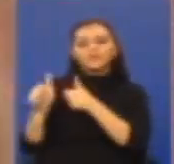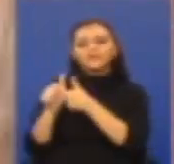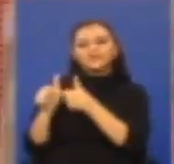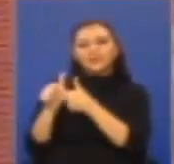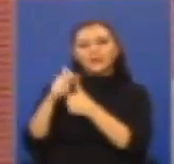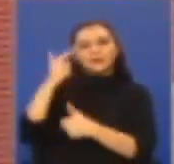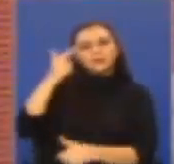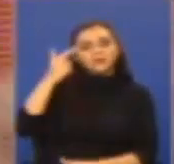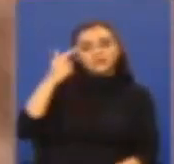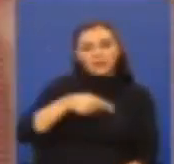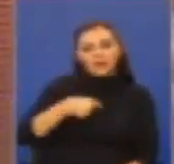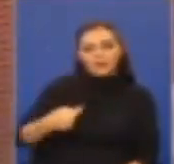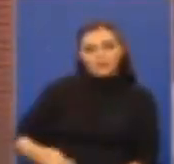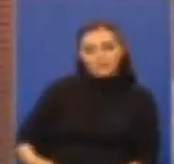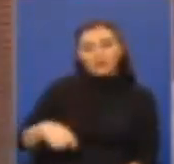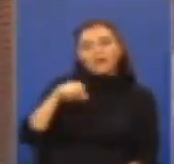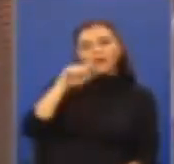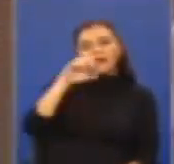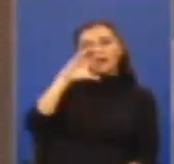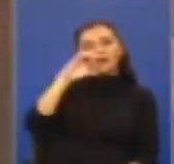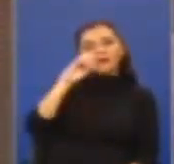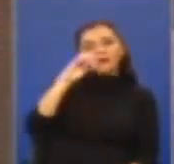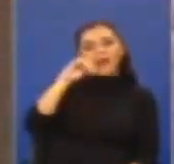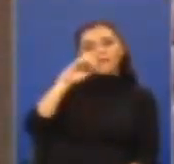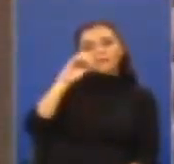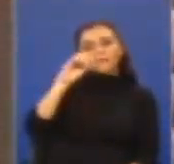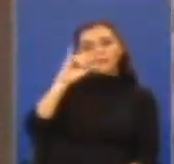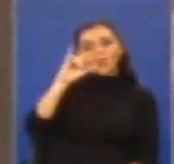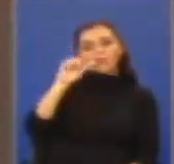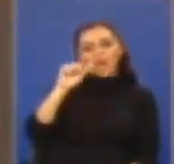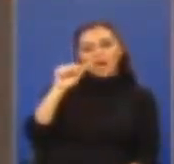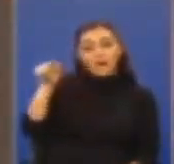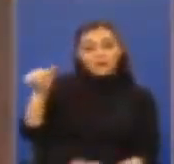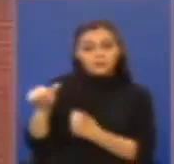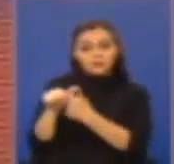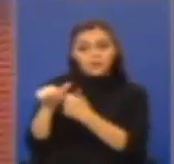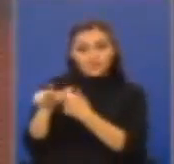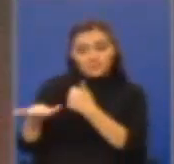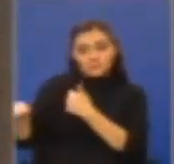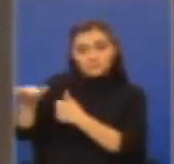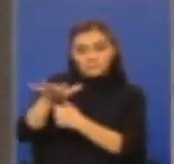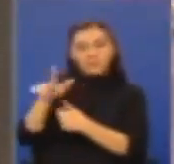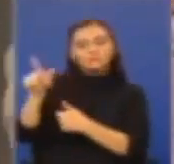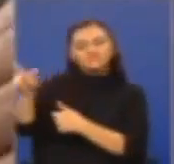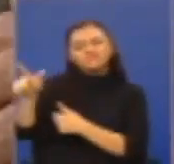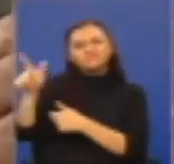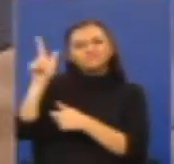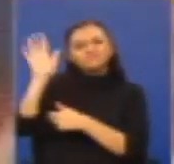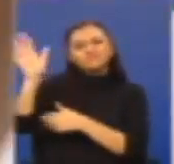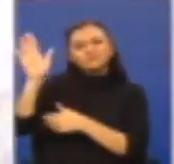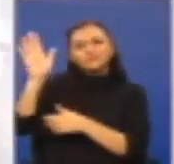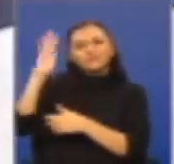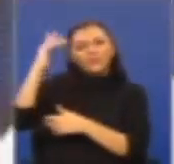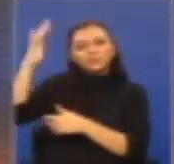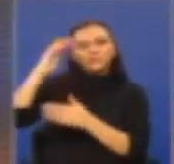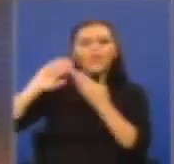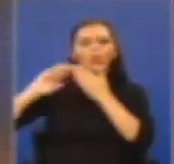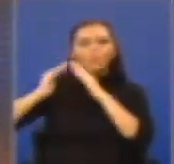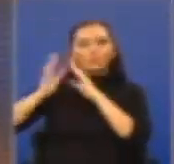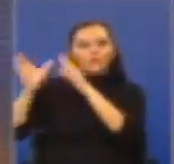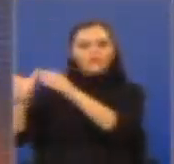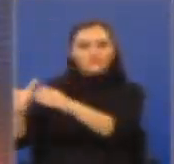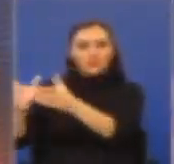capitalista superaba al modelo comunista. Malasia tenía guerrilla comunista, etc. Entonces tuvo mucha